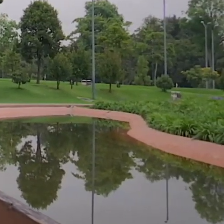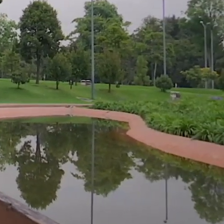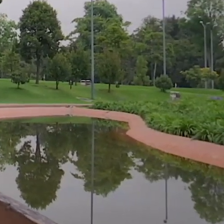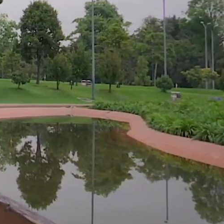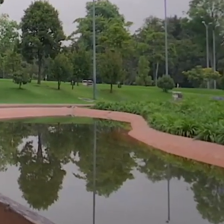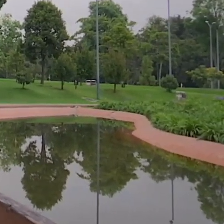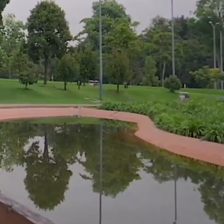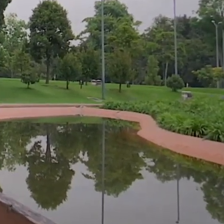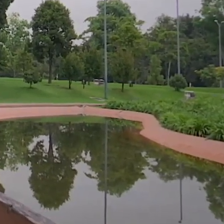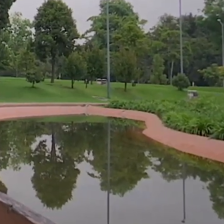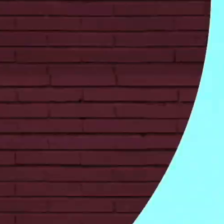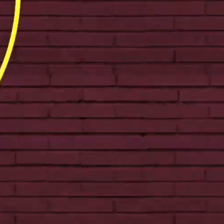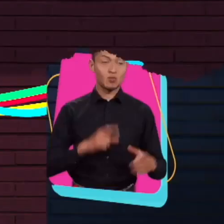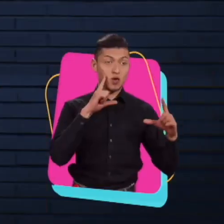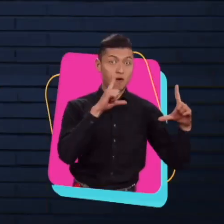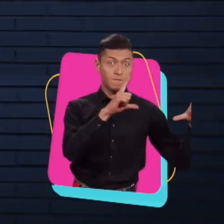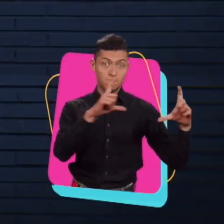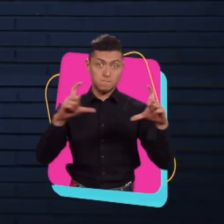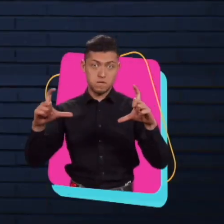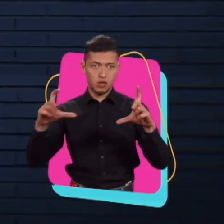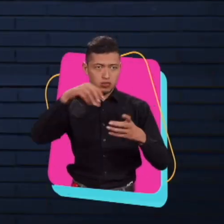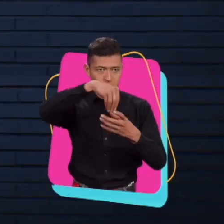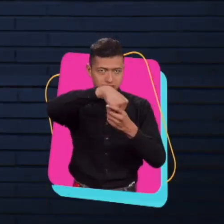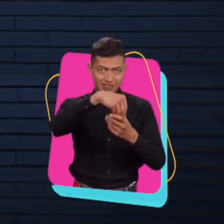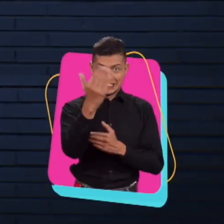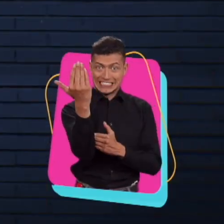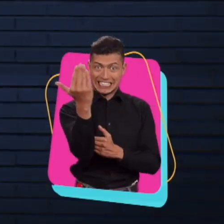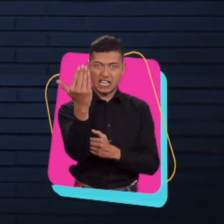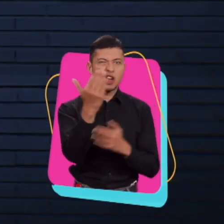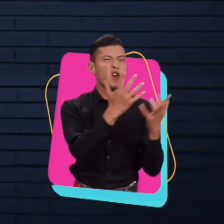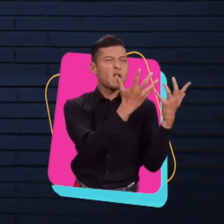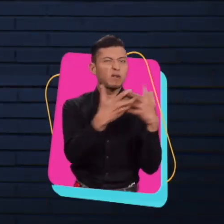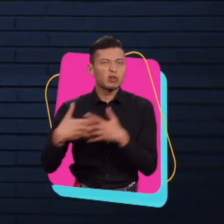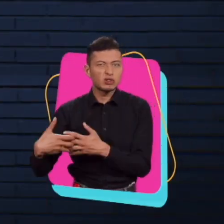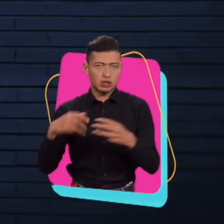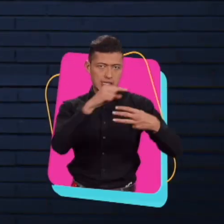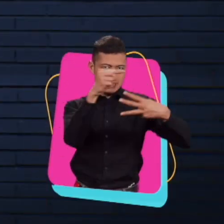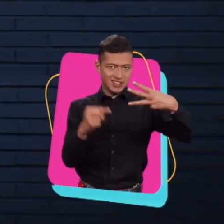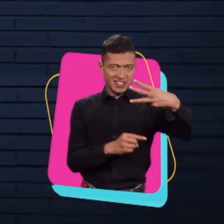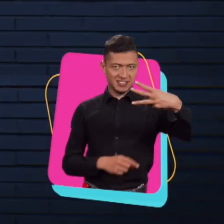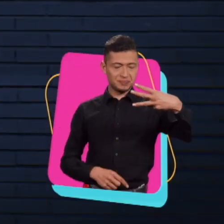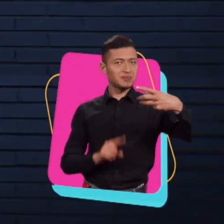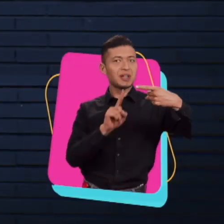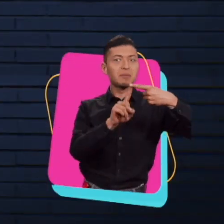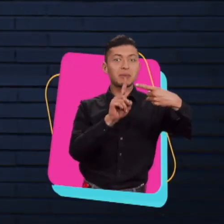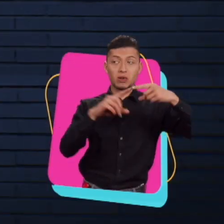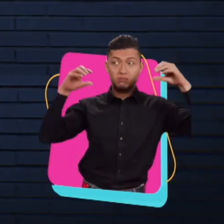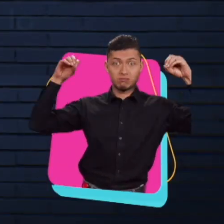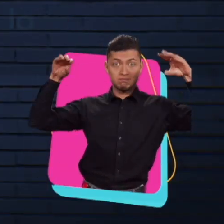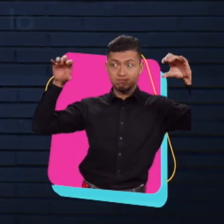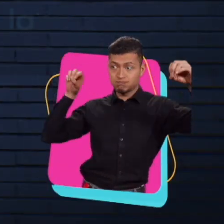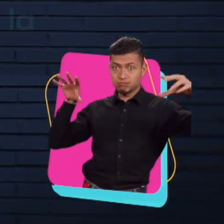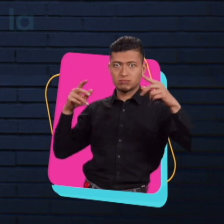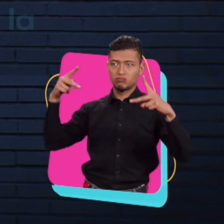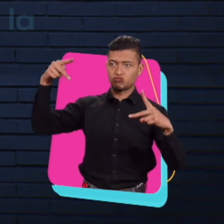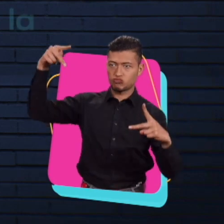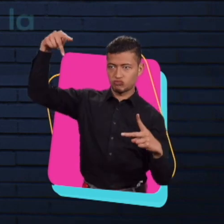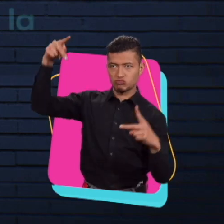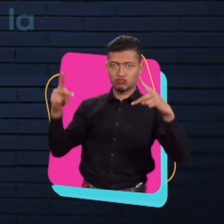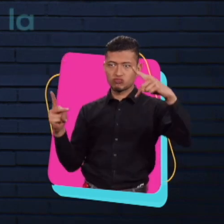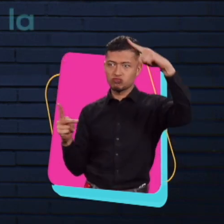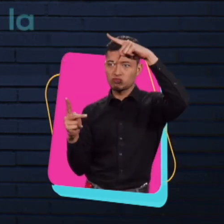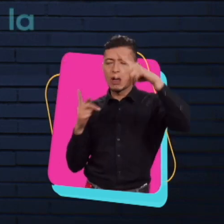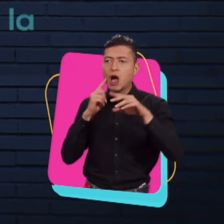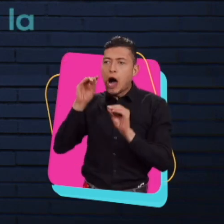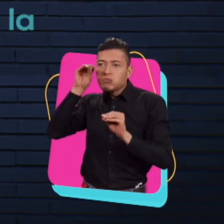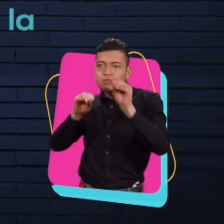Vean lo siguiente. La fotografía en el cine funciona básicamente desde tres preceptos, la iluminación,